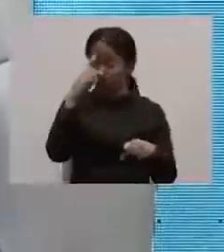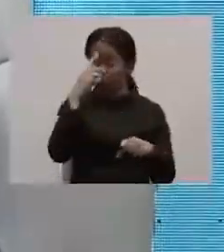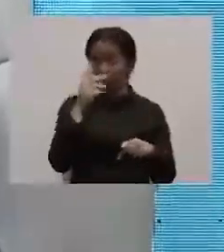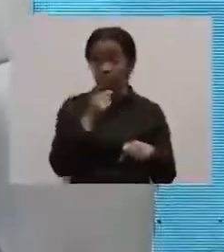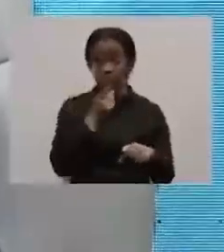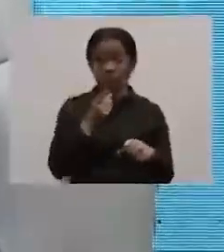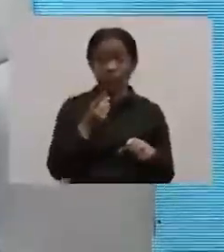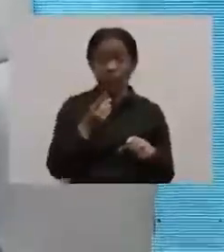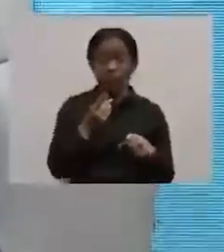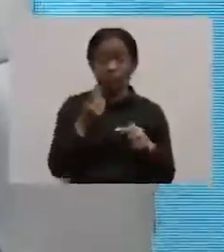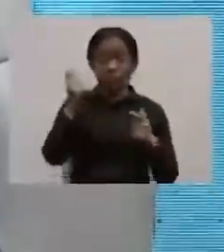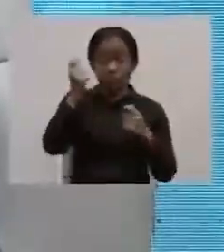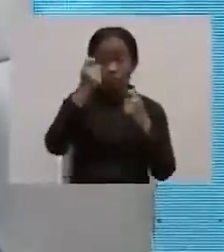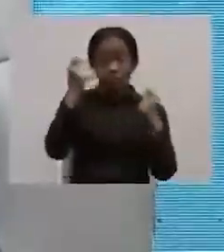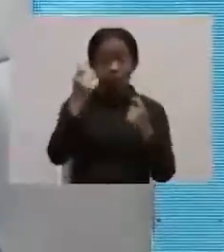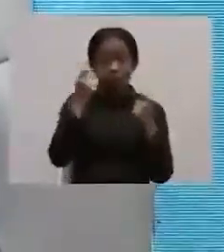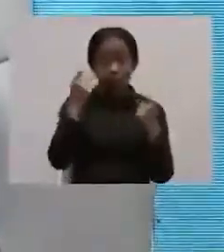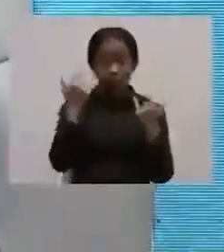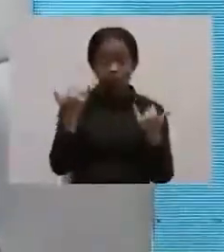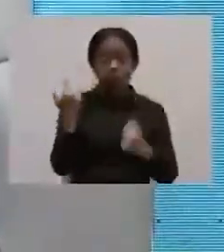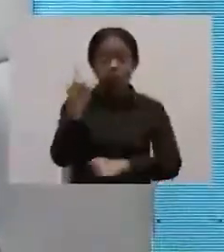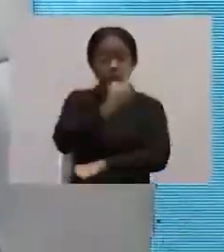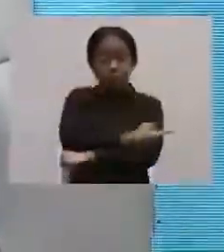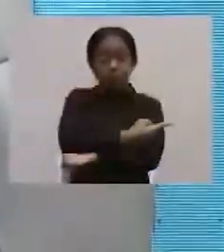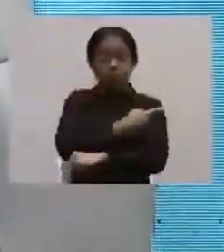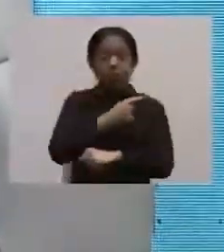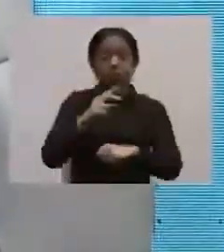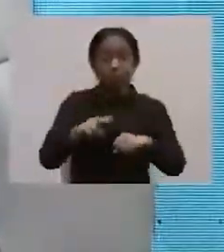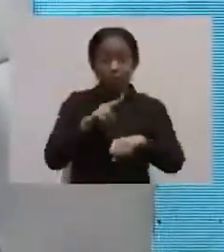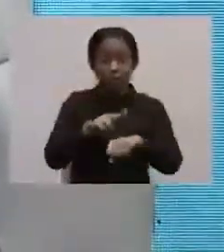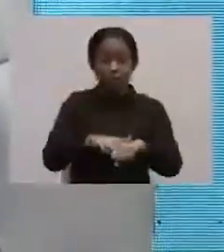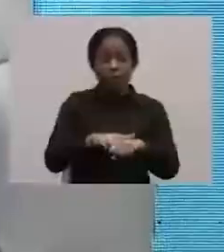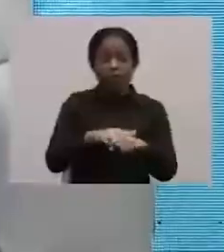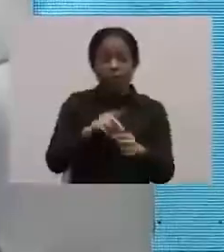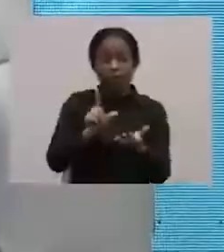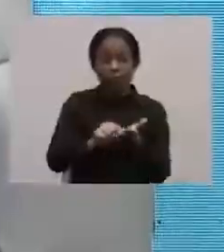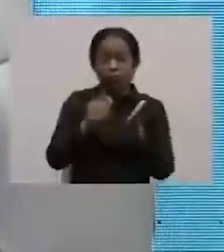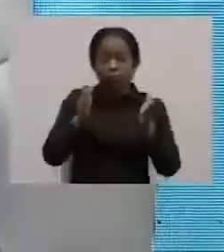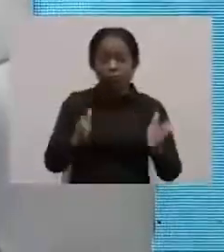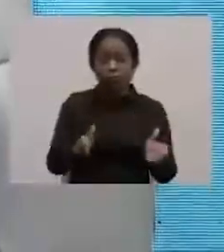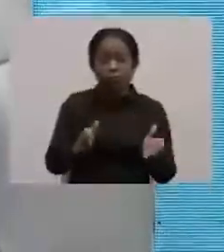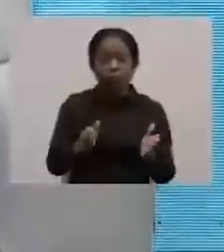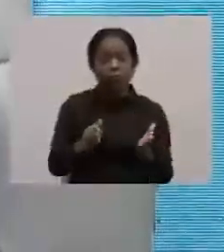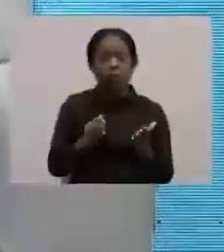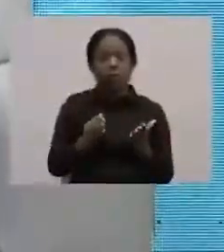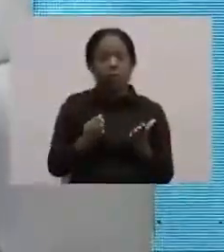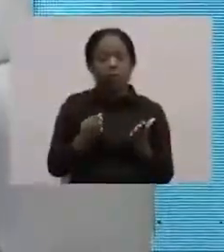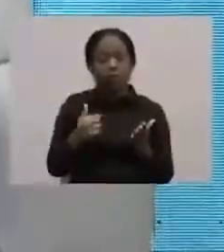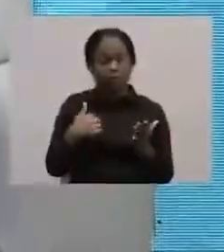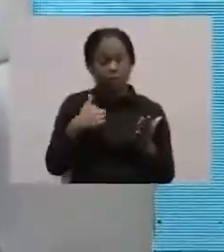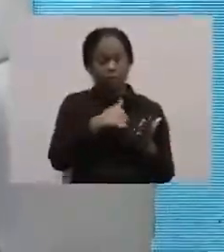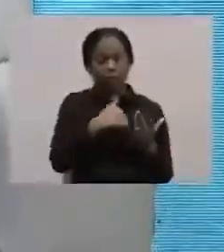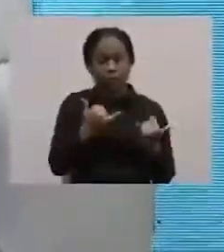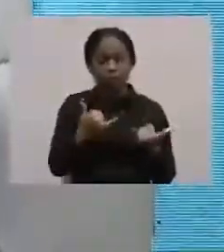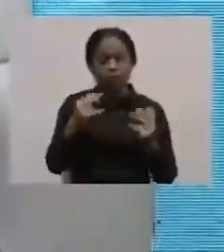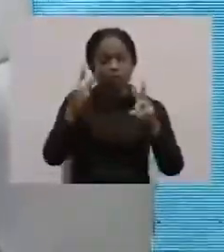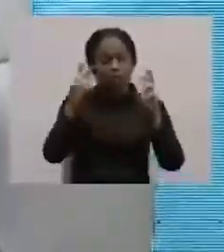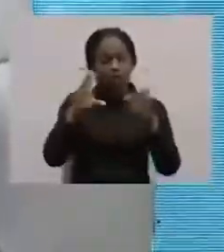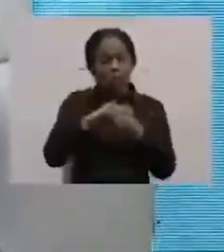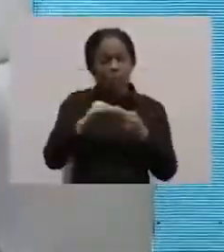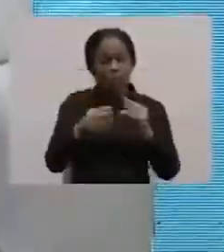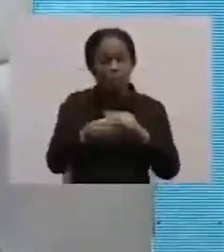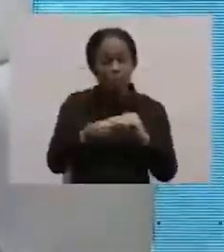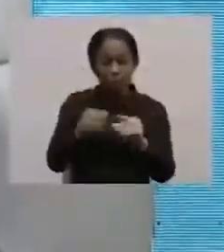Dominicana celebra esta semana el Día Nacional del Periodista y estamos hablando de un tema que no es exclusivo de